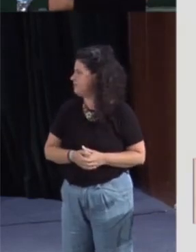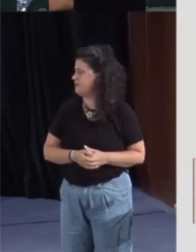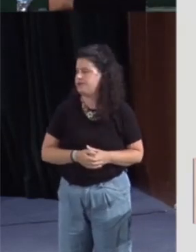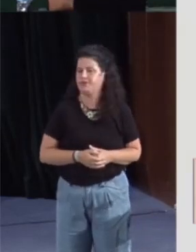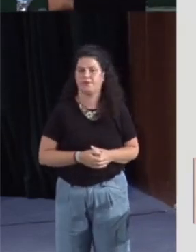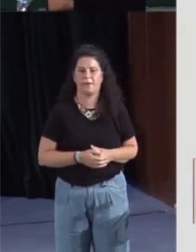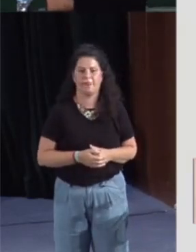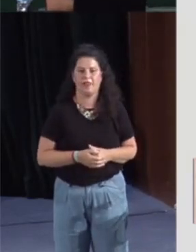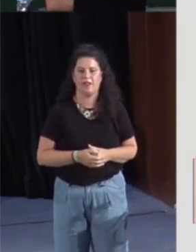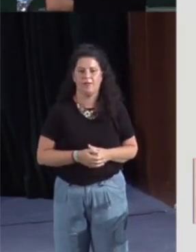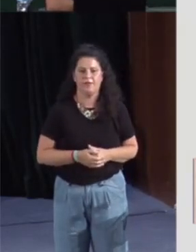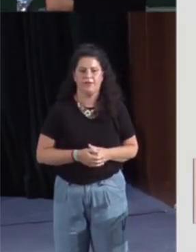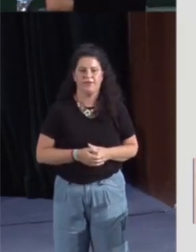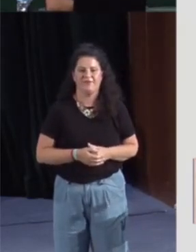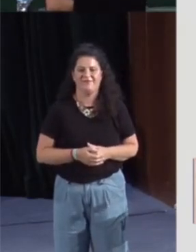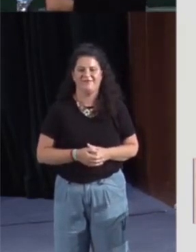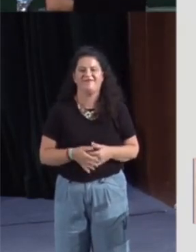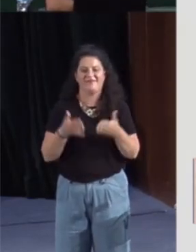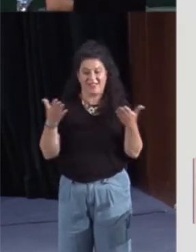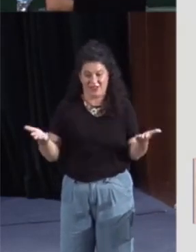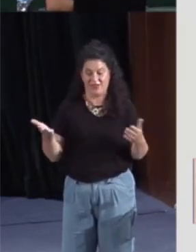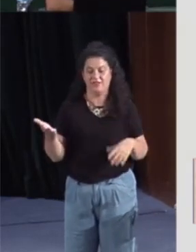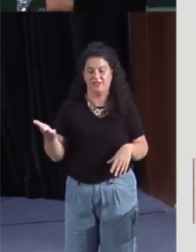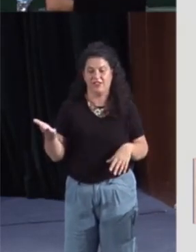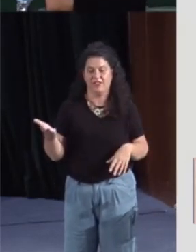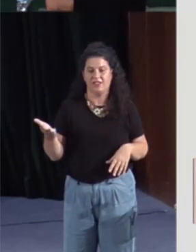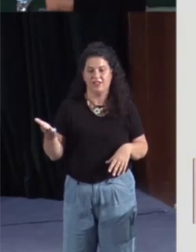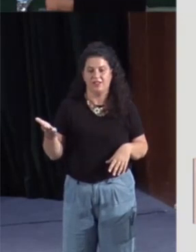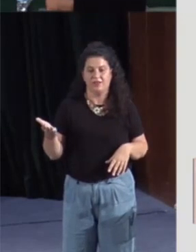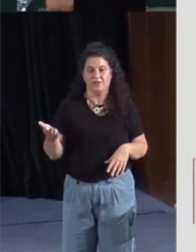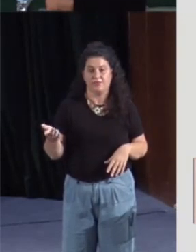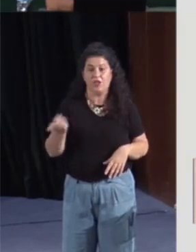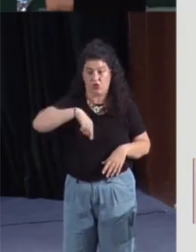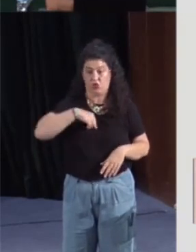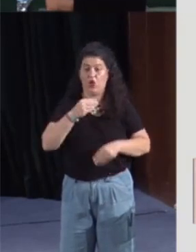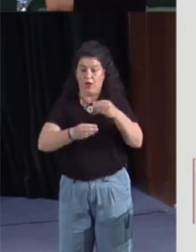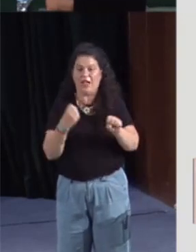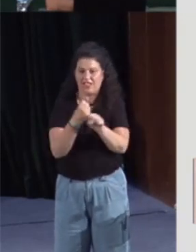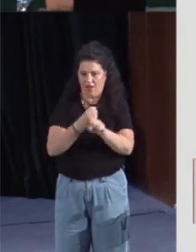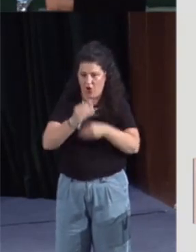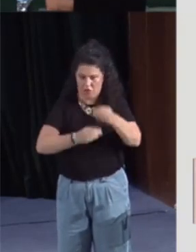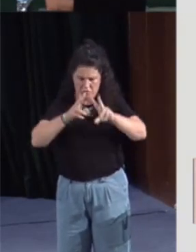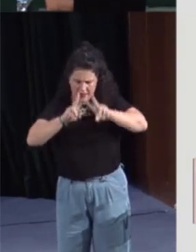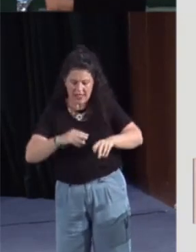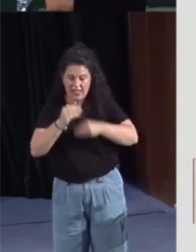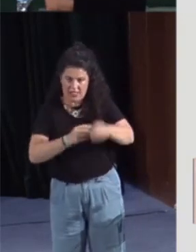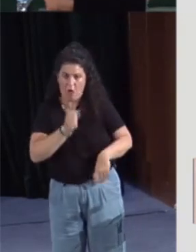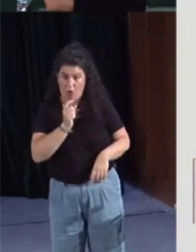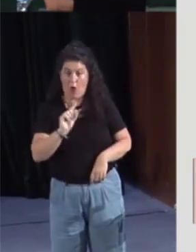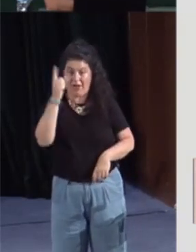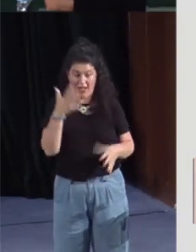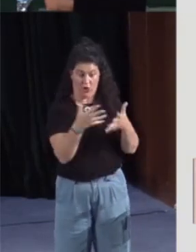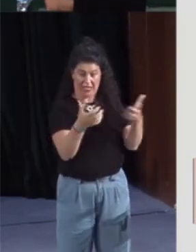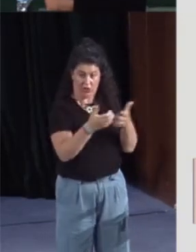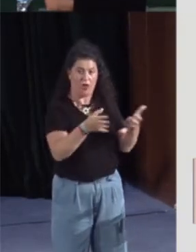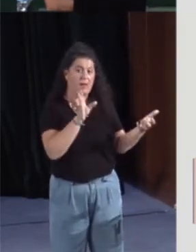Vale. Entonces, hicimos una primera identificación de las metáforas en las notas de cata, siguiendo Negroalowsky, viendo